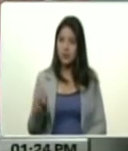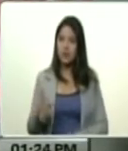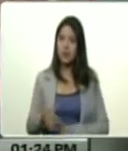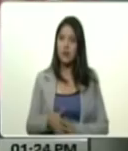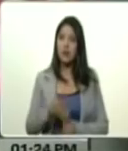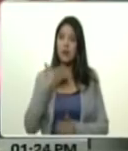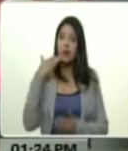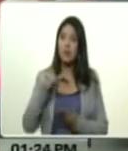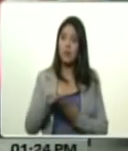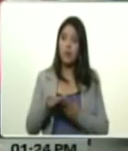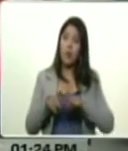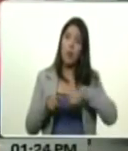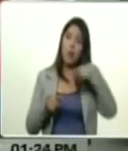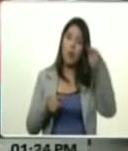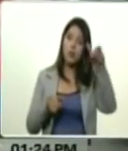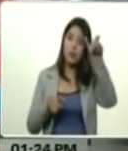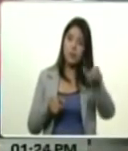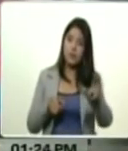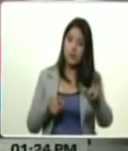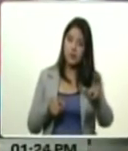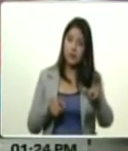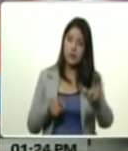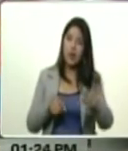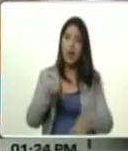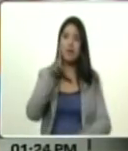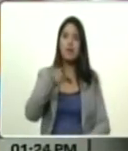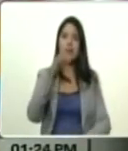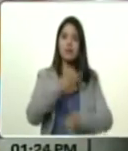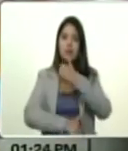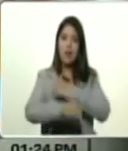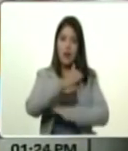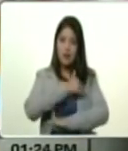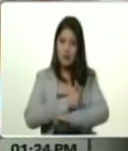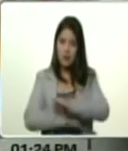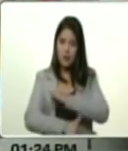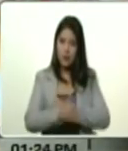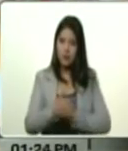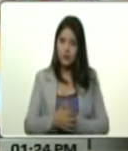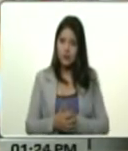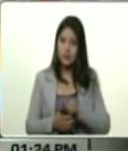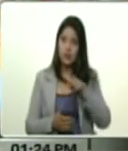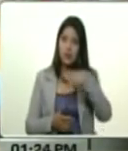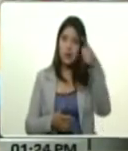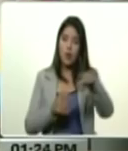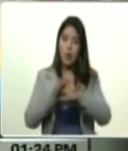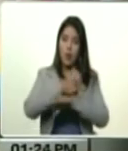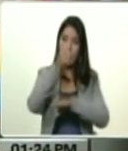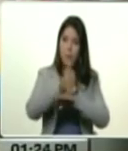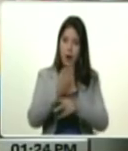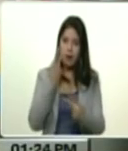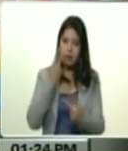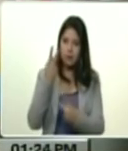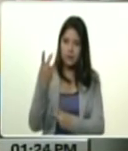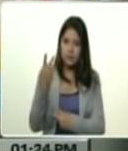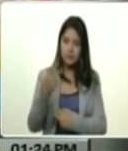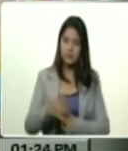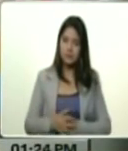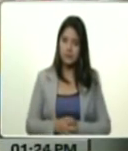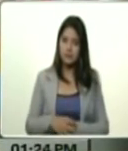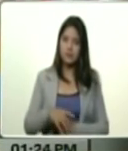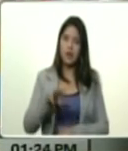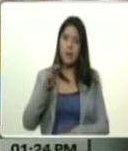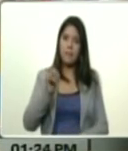la persona Ovidio Pérez Colmenares, un taxista herido, y al victimario, el señor de